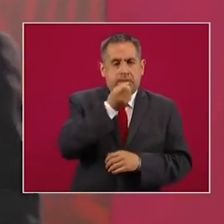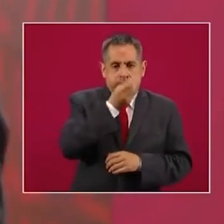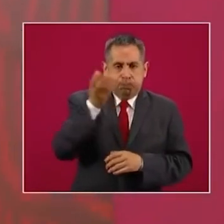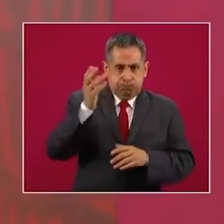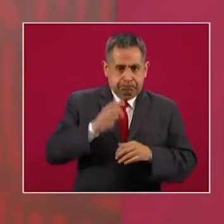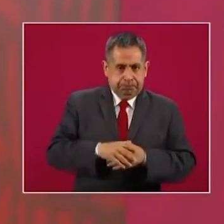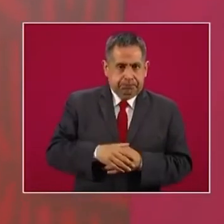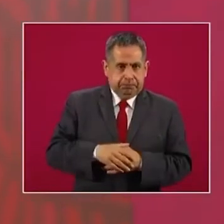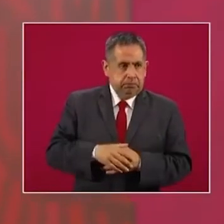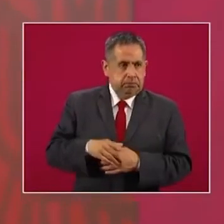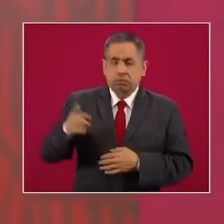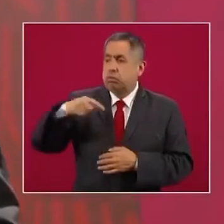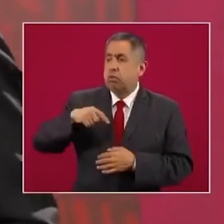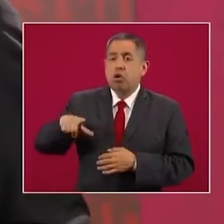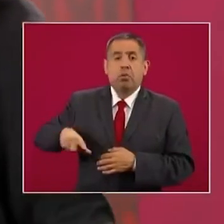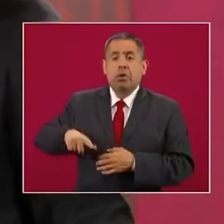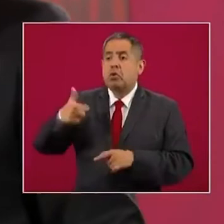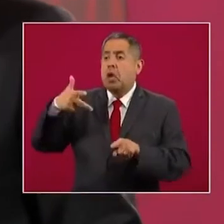los recortes